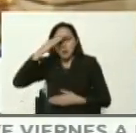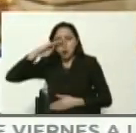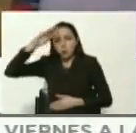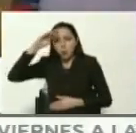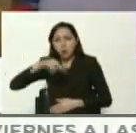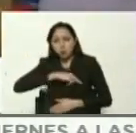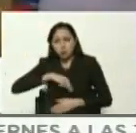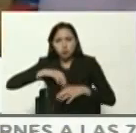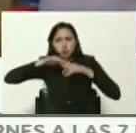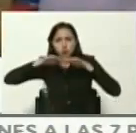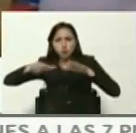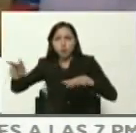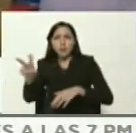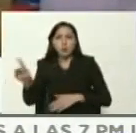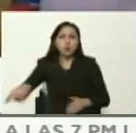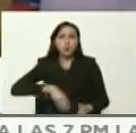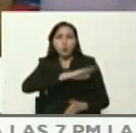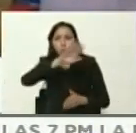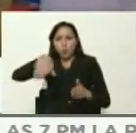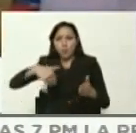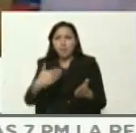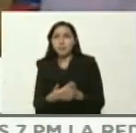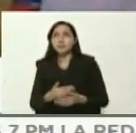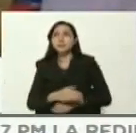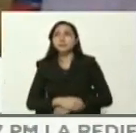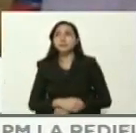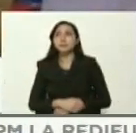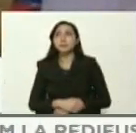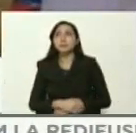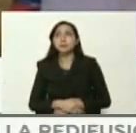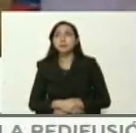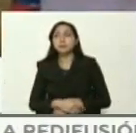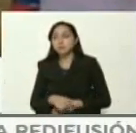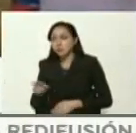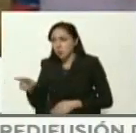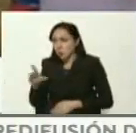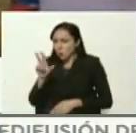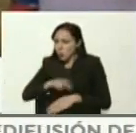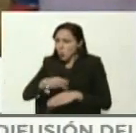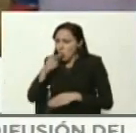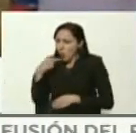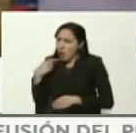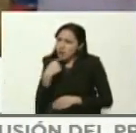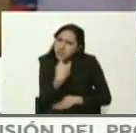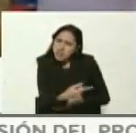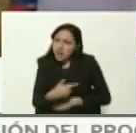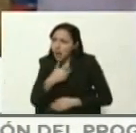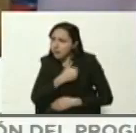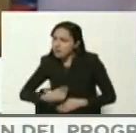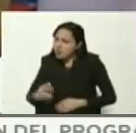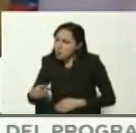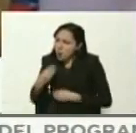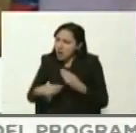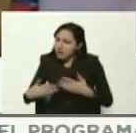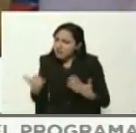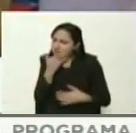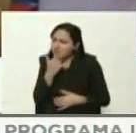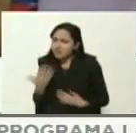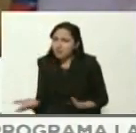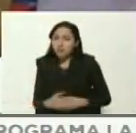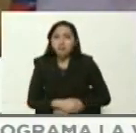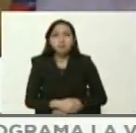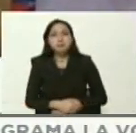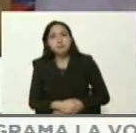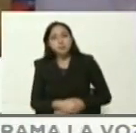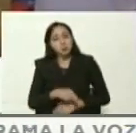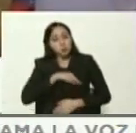logramos extender por toda Venezuela. Pero me gustaría, doctor, dígame rápidamente, dígale, presidente, ¿qué está haciendo usted aquí? Bueno, acá